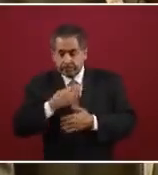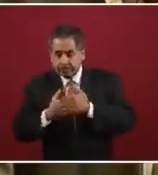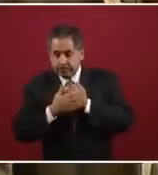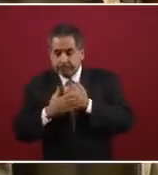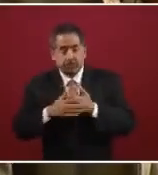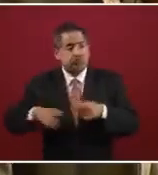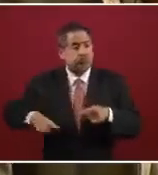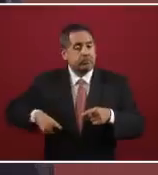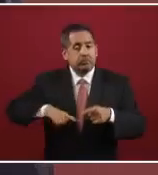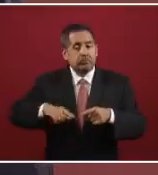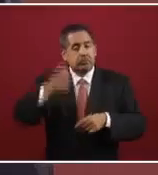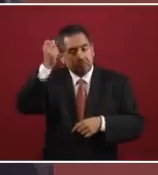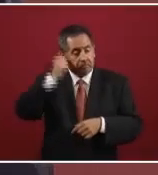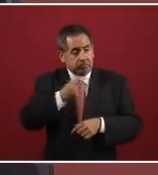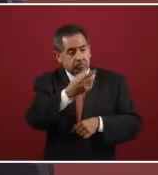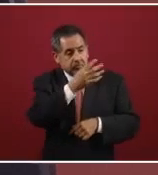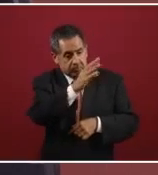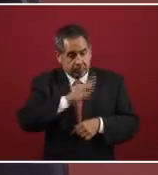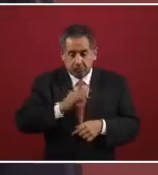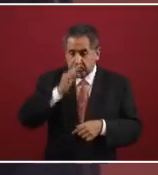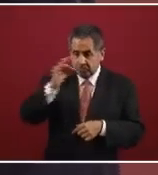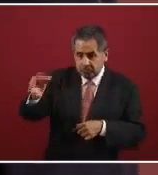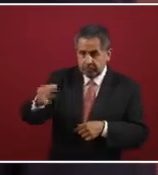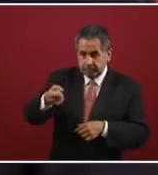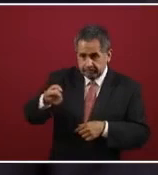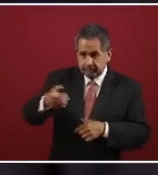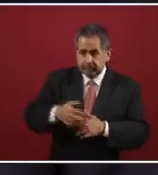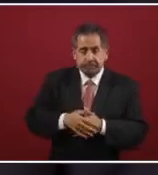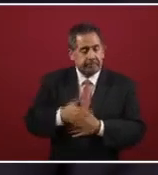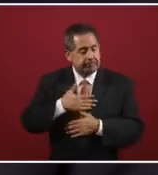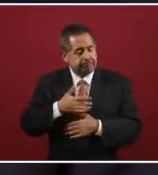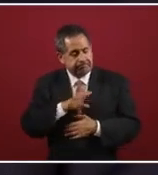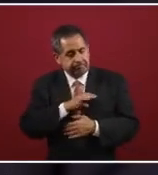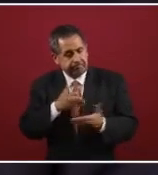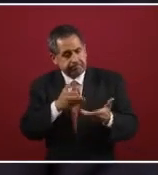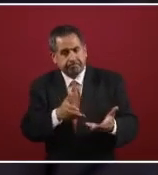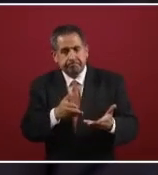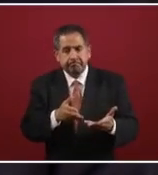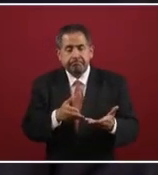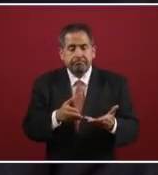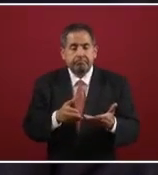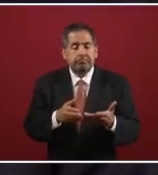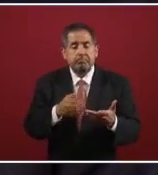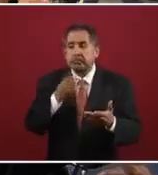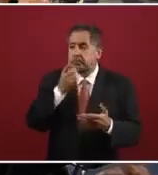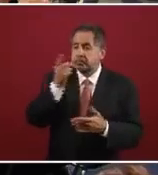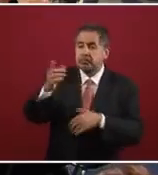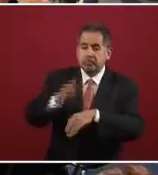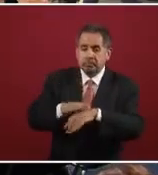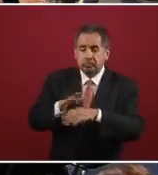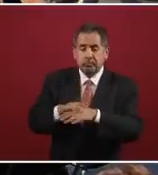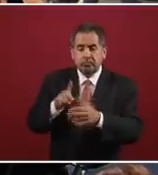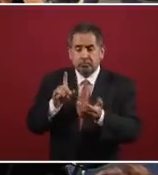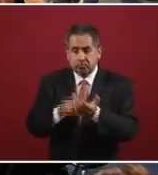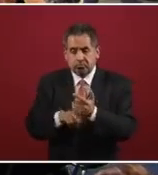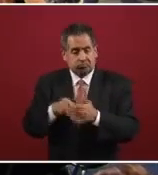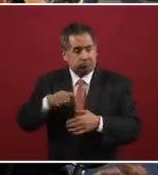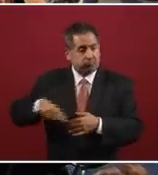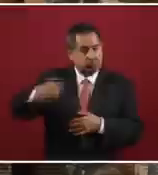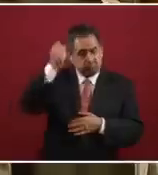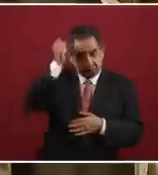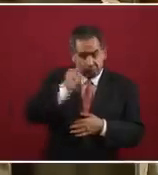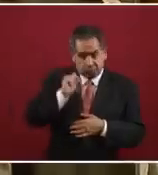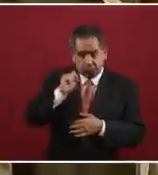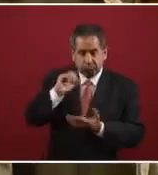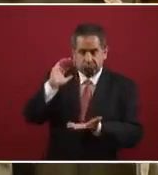me dice el gobierno de sinaloa que le manda saludos por día nuestro querido déjenme decirles que tenemos la baja de sinaloa en